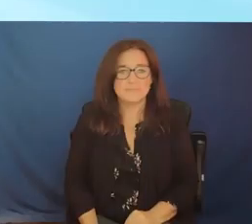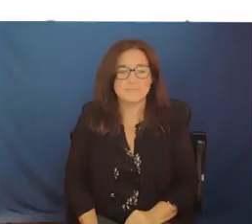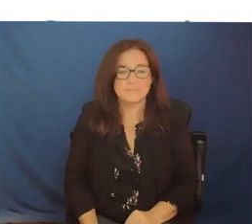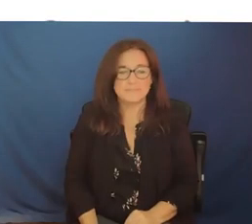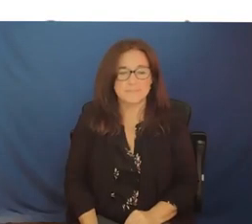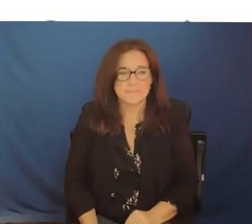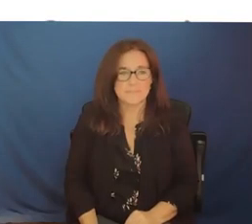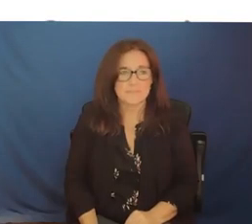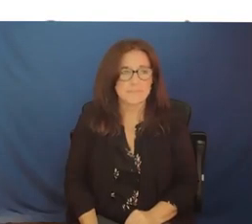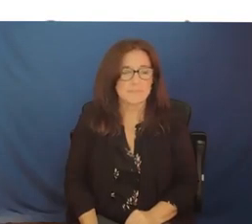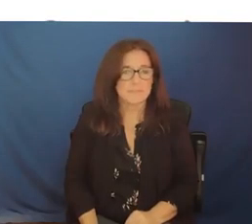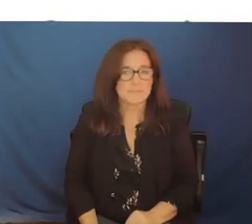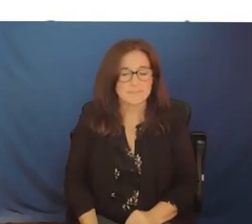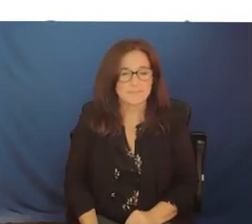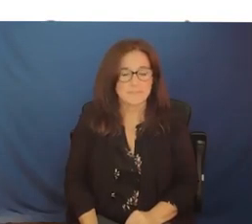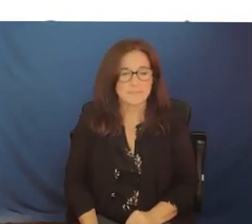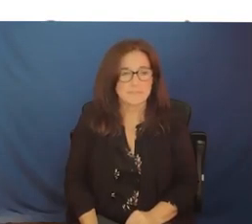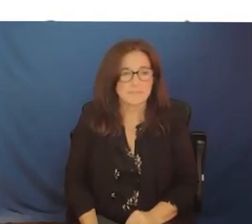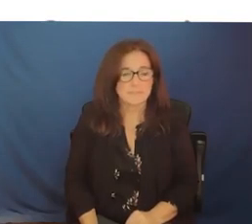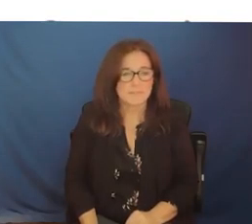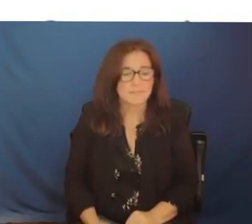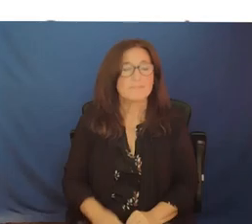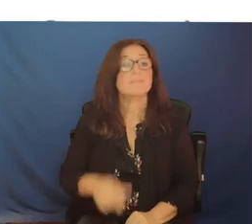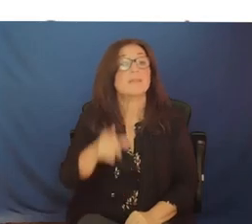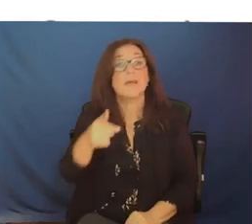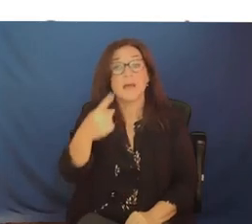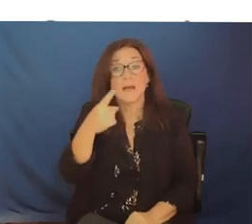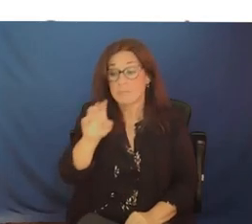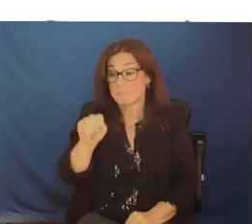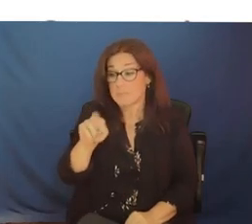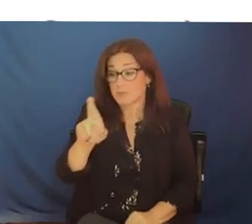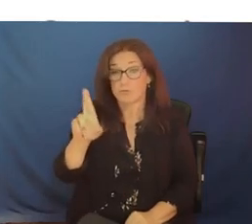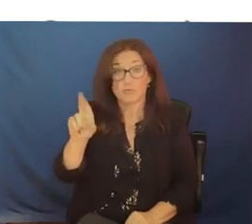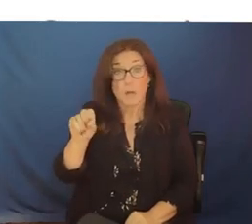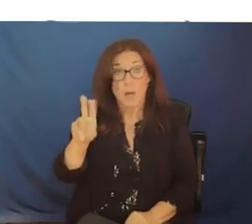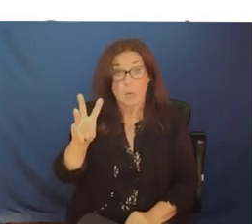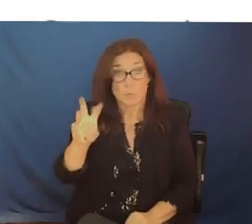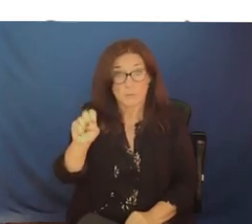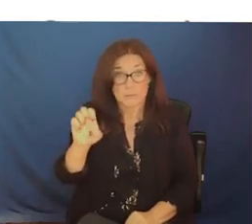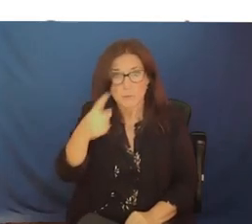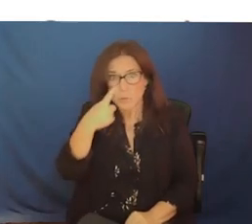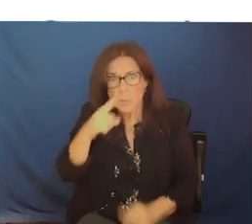y bueno pues ahora el señor braun si puedes ir a la última diapositiva